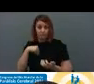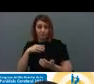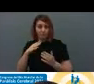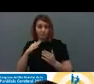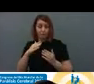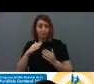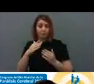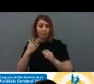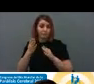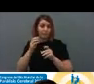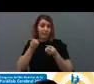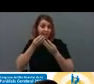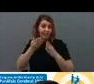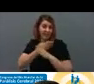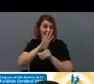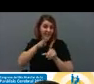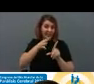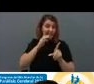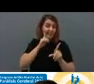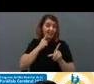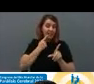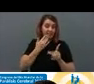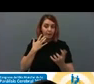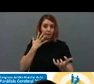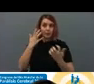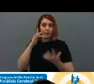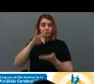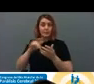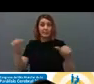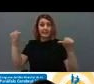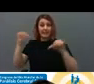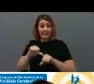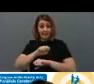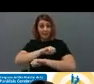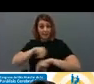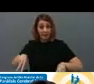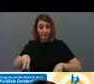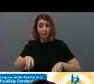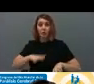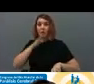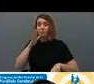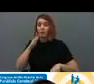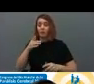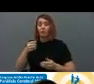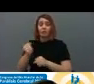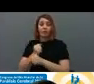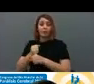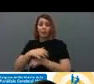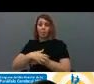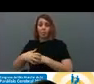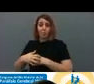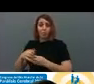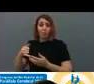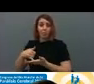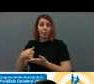que os he mostrado y que además se acentúa en momentos de crisis, es por un lado la precariedad laboral y por otro lado la feminización